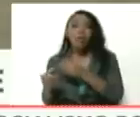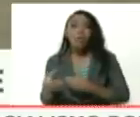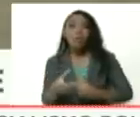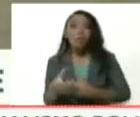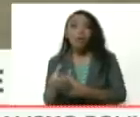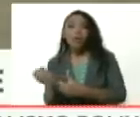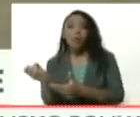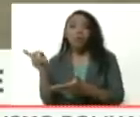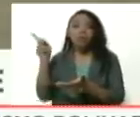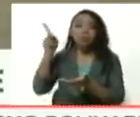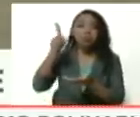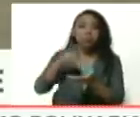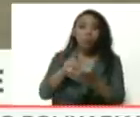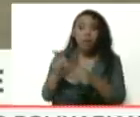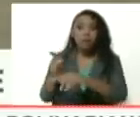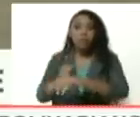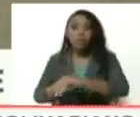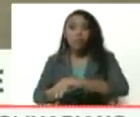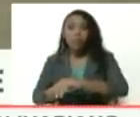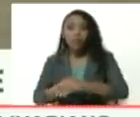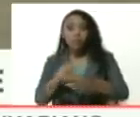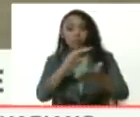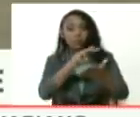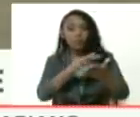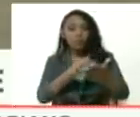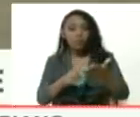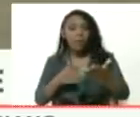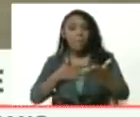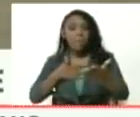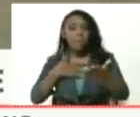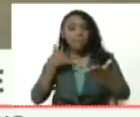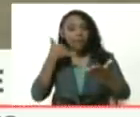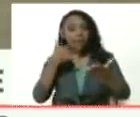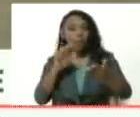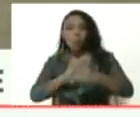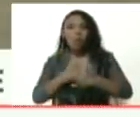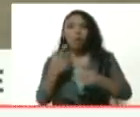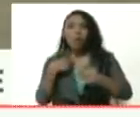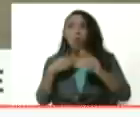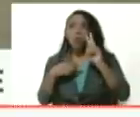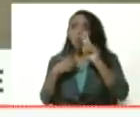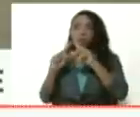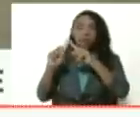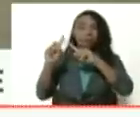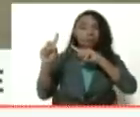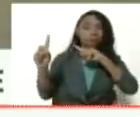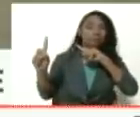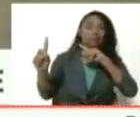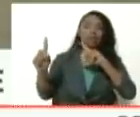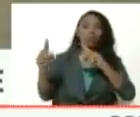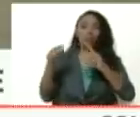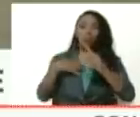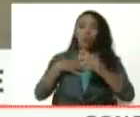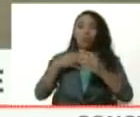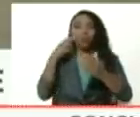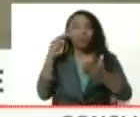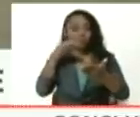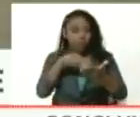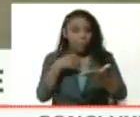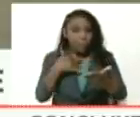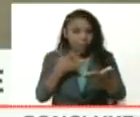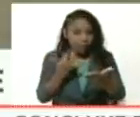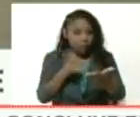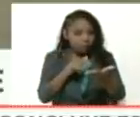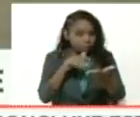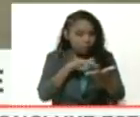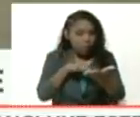que llegaron en ese momento, voy a leerlo desde mi teléfono porque no alcanzo a llegar leerlo allí, nos informan